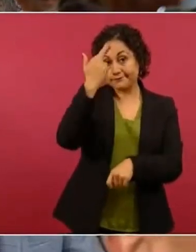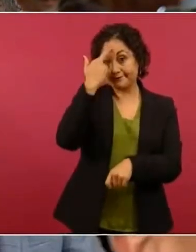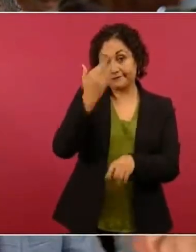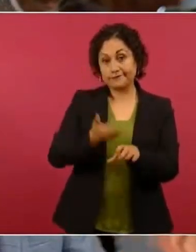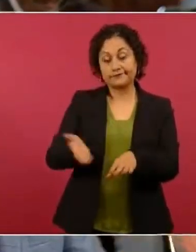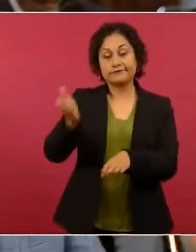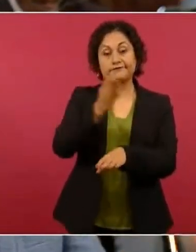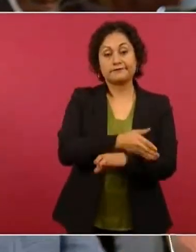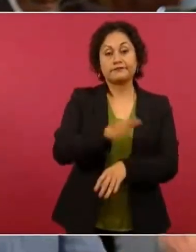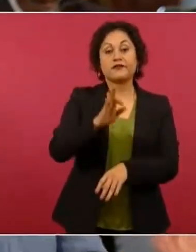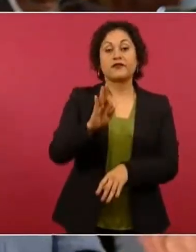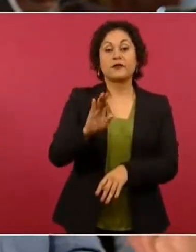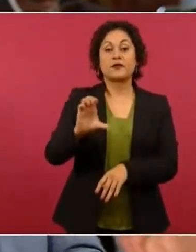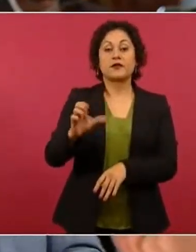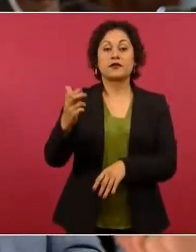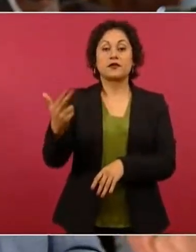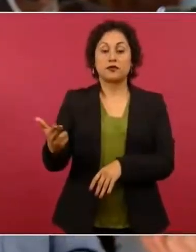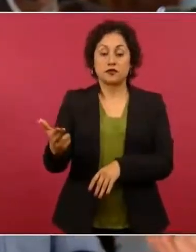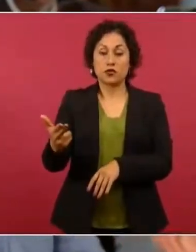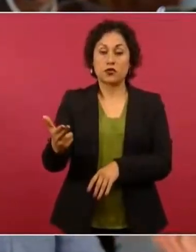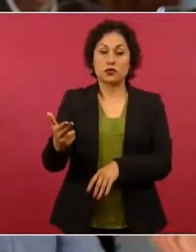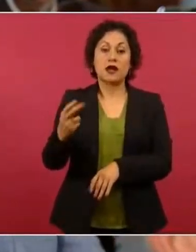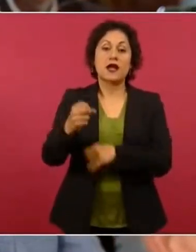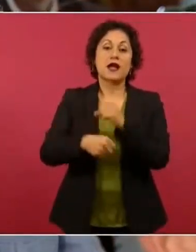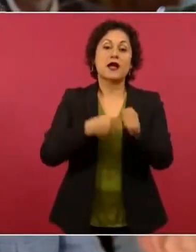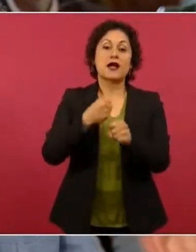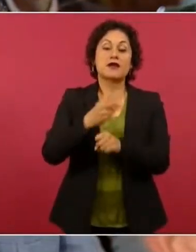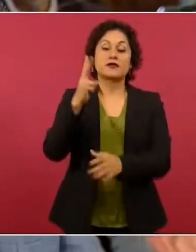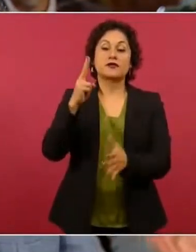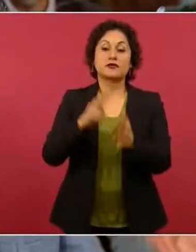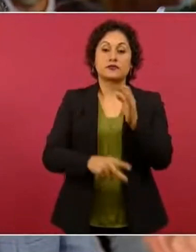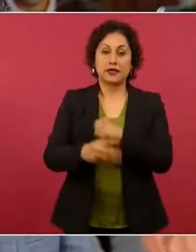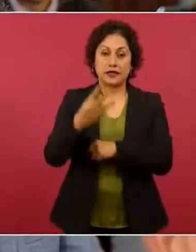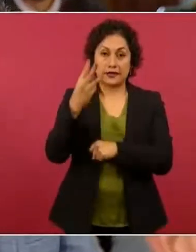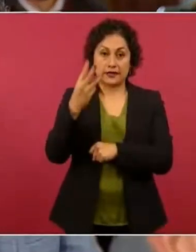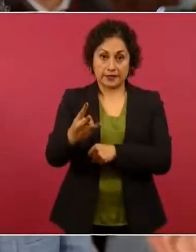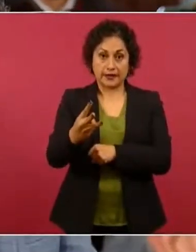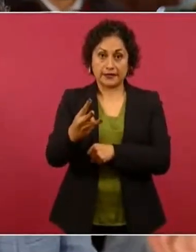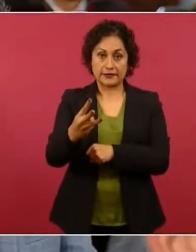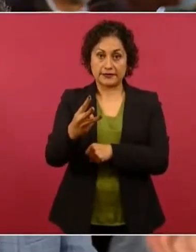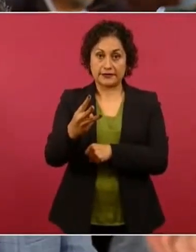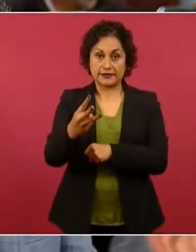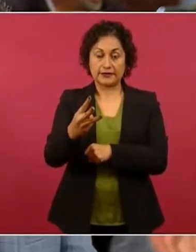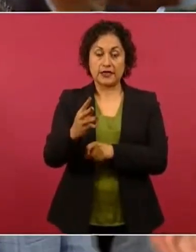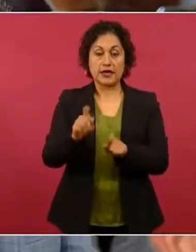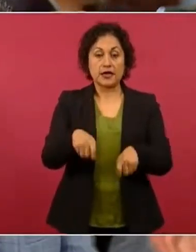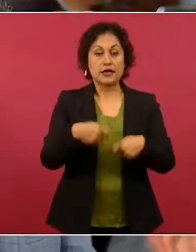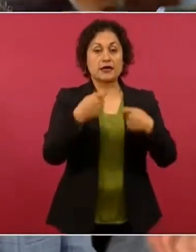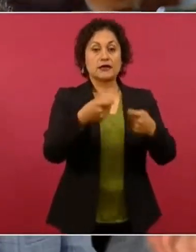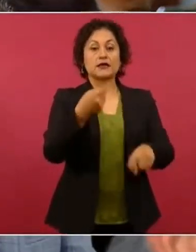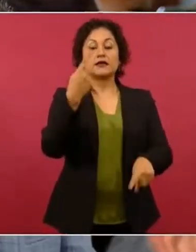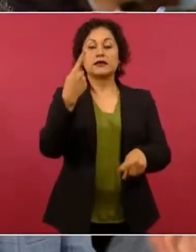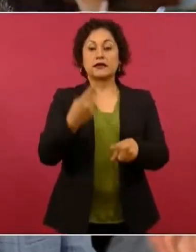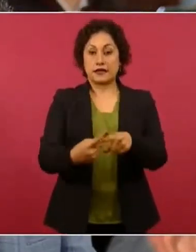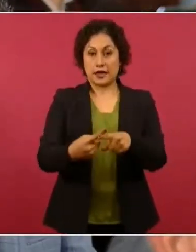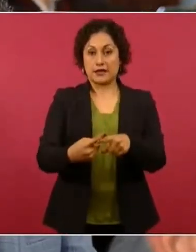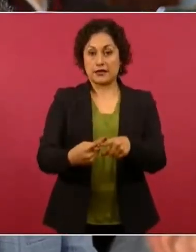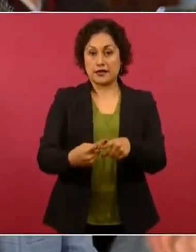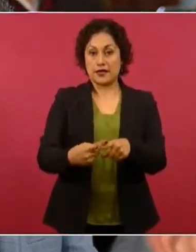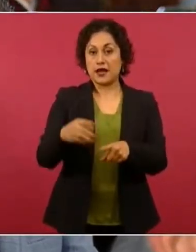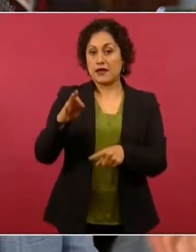fue nombrado por Vicente Fox Quesada director de maniobras en el 2003